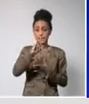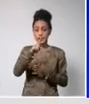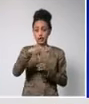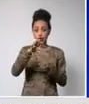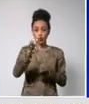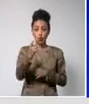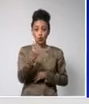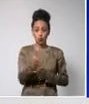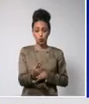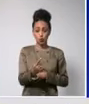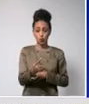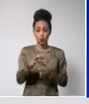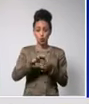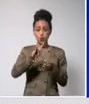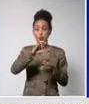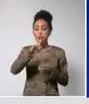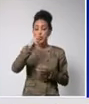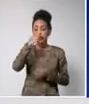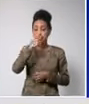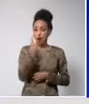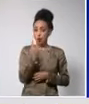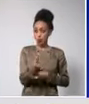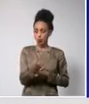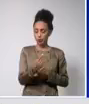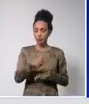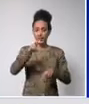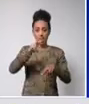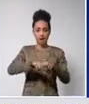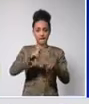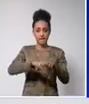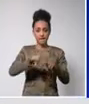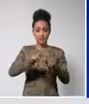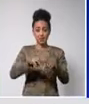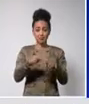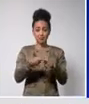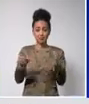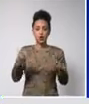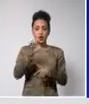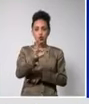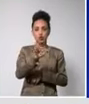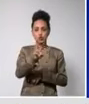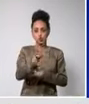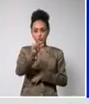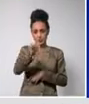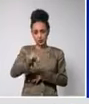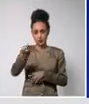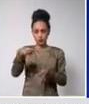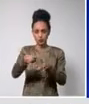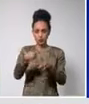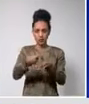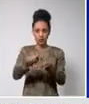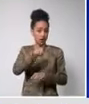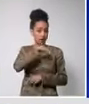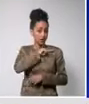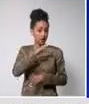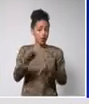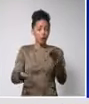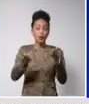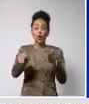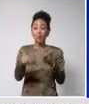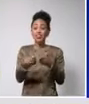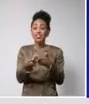La Habana incrementa en 82 el número de casos confirmados ayer en comparación con el día